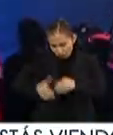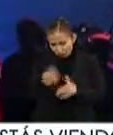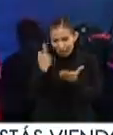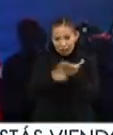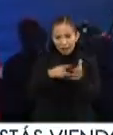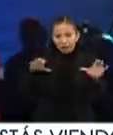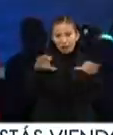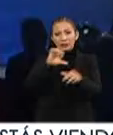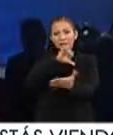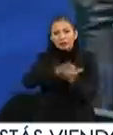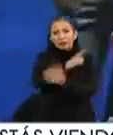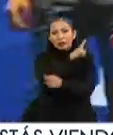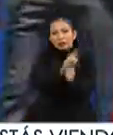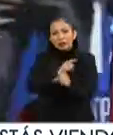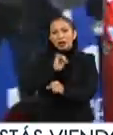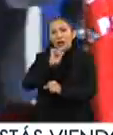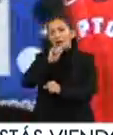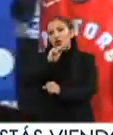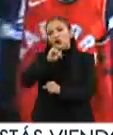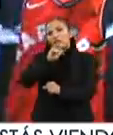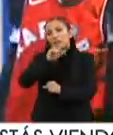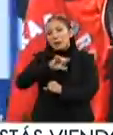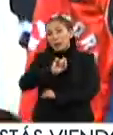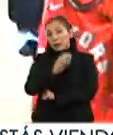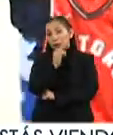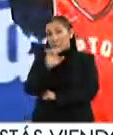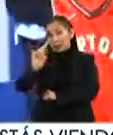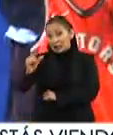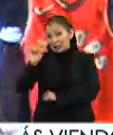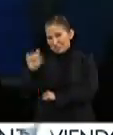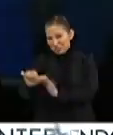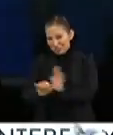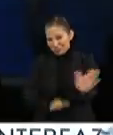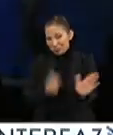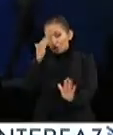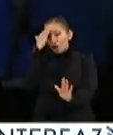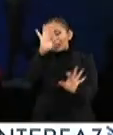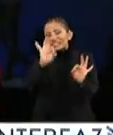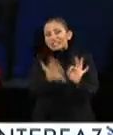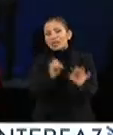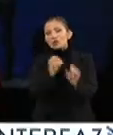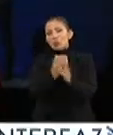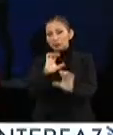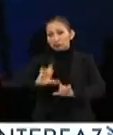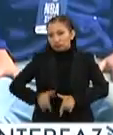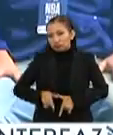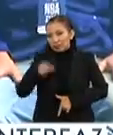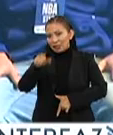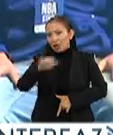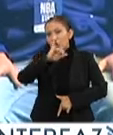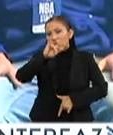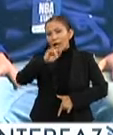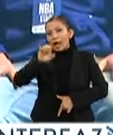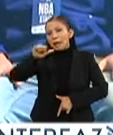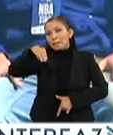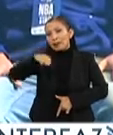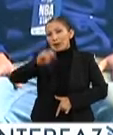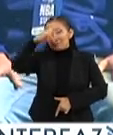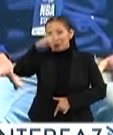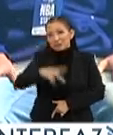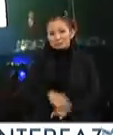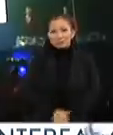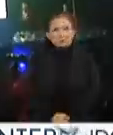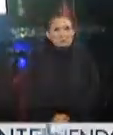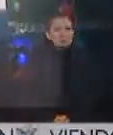las instalaciones del Centro Nacional de Alto Rendimiento. El 29 y 30 del mismo mes conoceremos a los nuevos campeones del Junior NBA